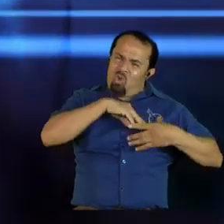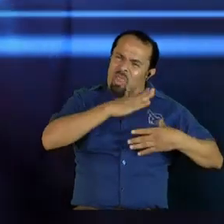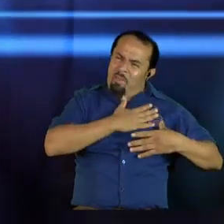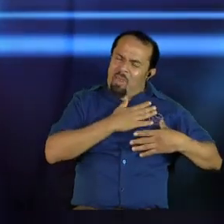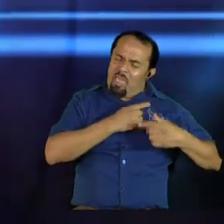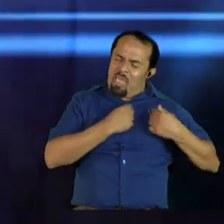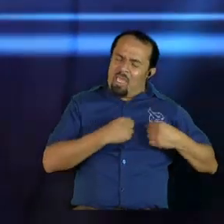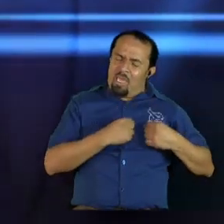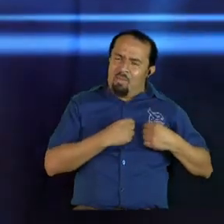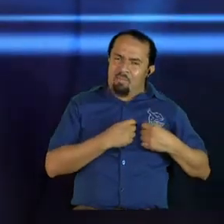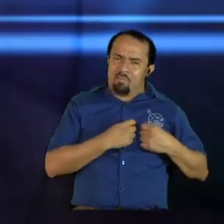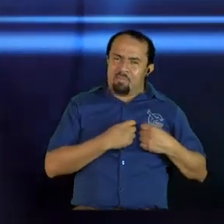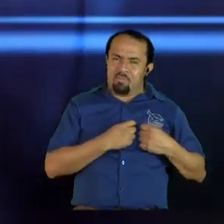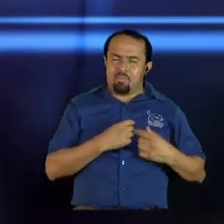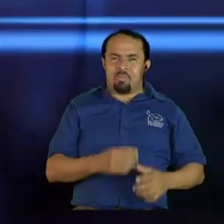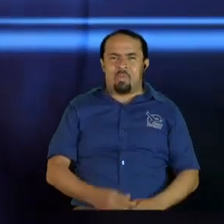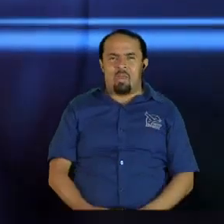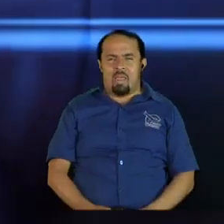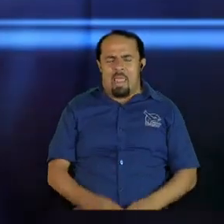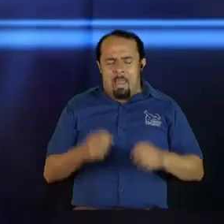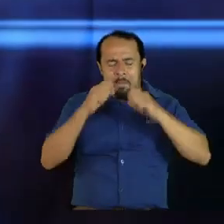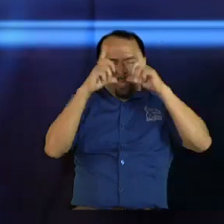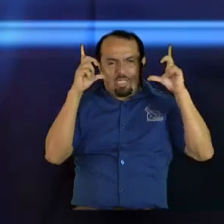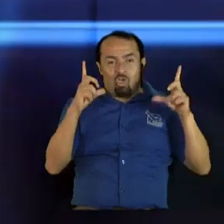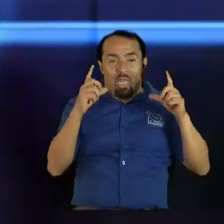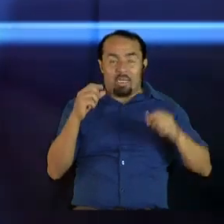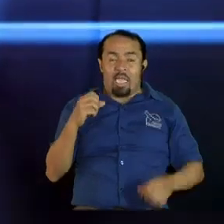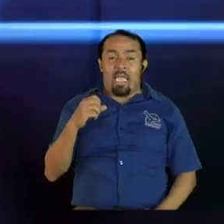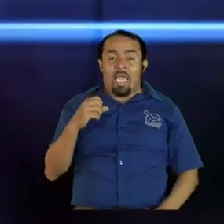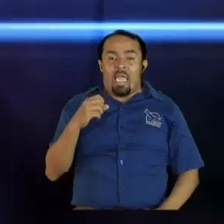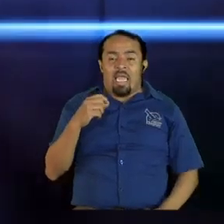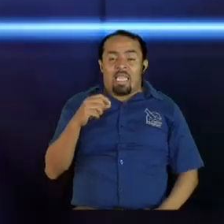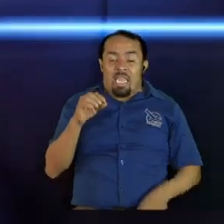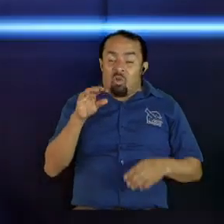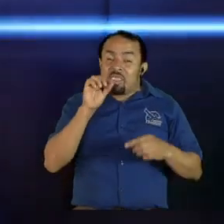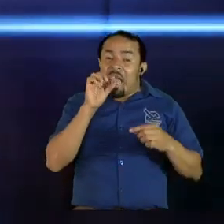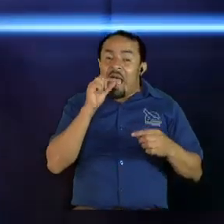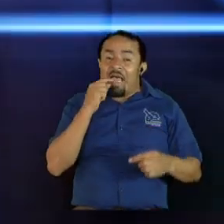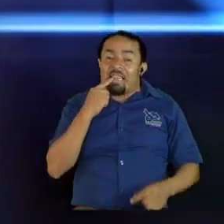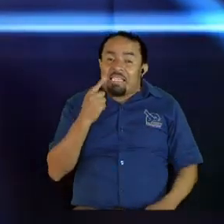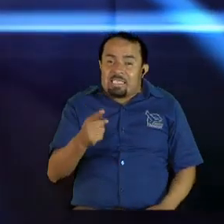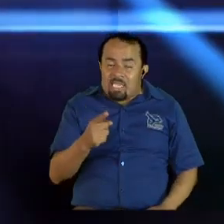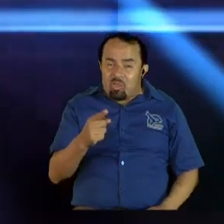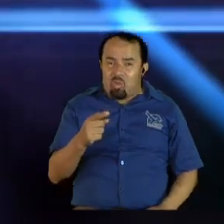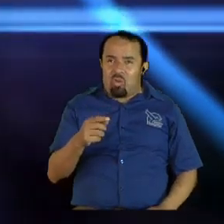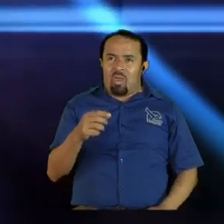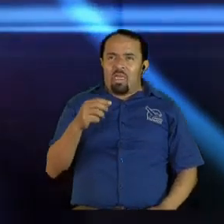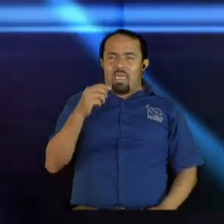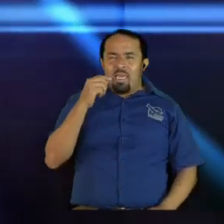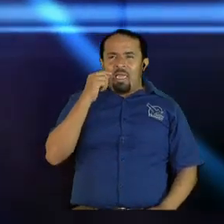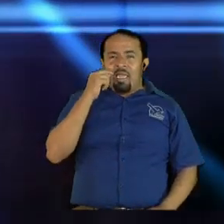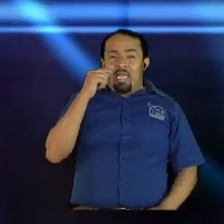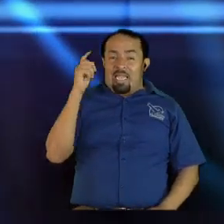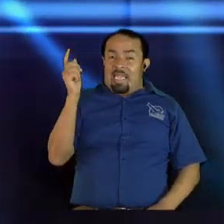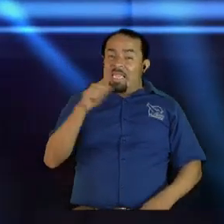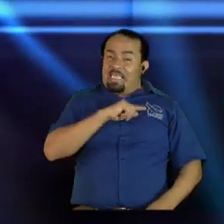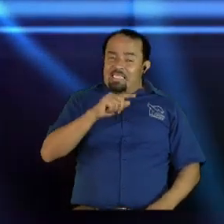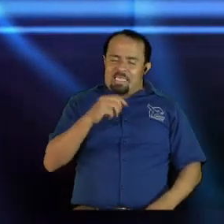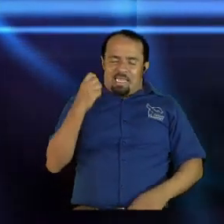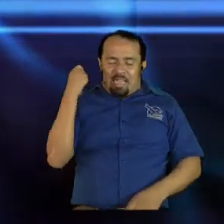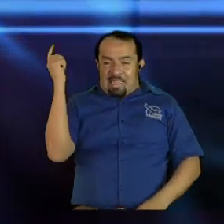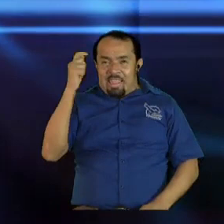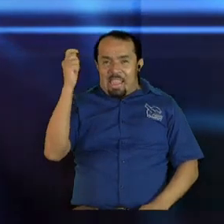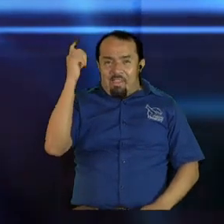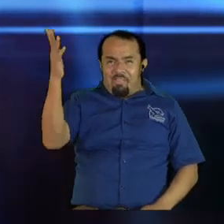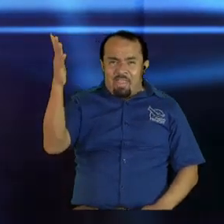Lo interesante que el que lo está diciendo es el hombre del cual Dios decía que era conforme a su corazón, David,